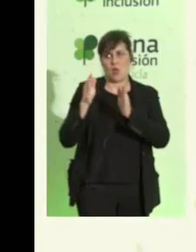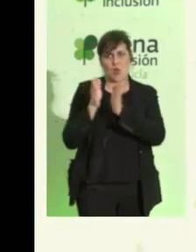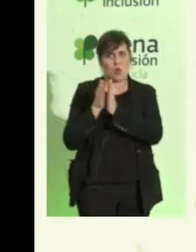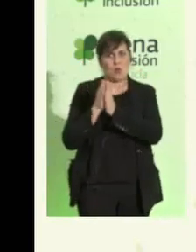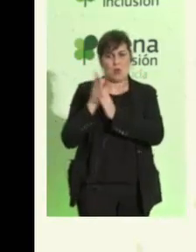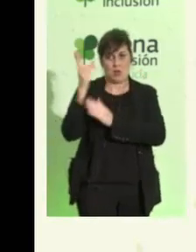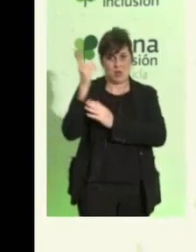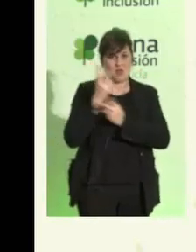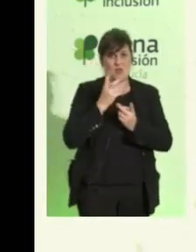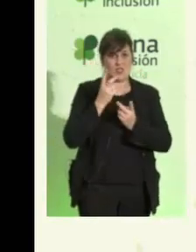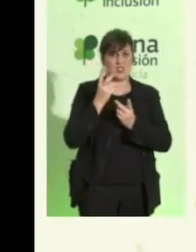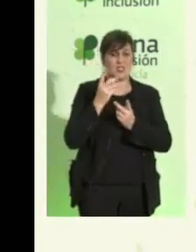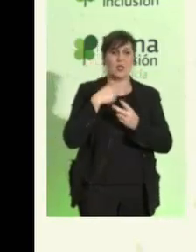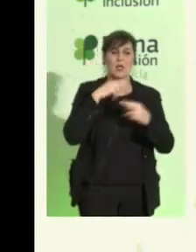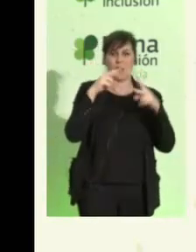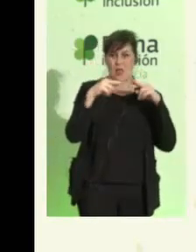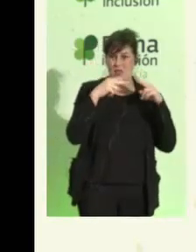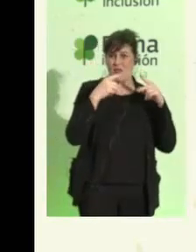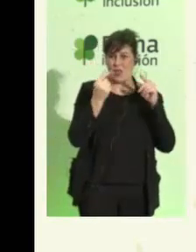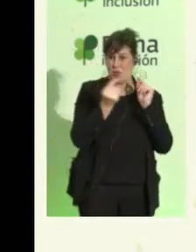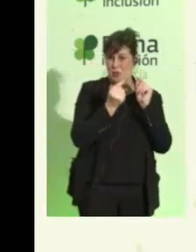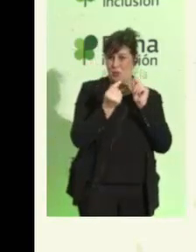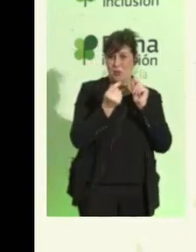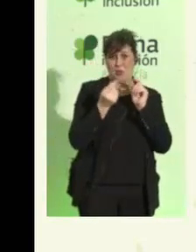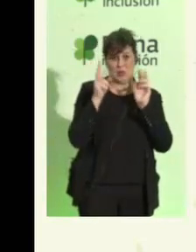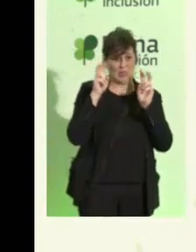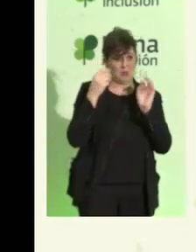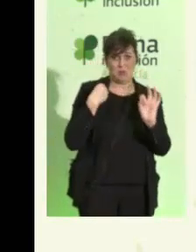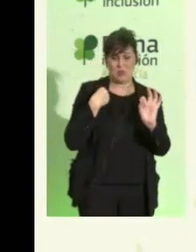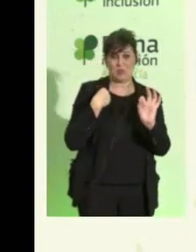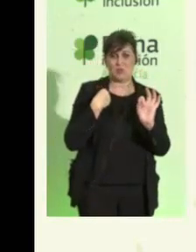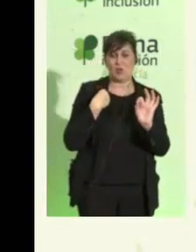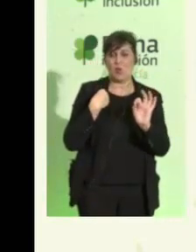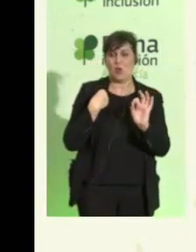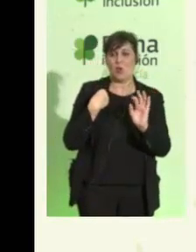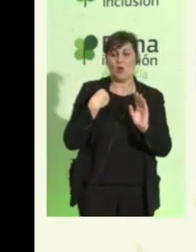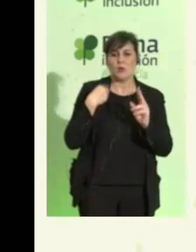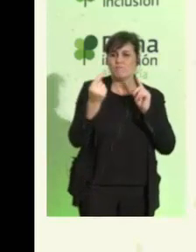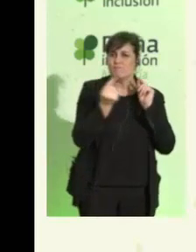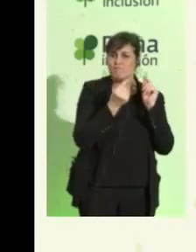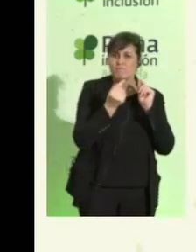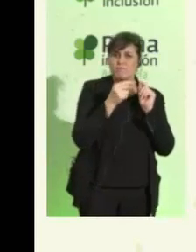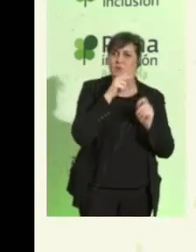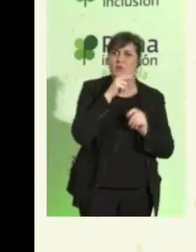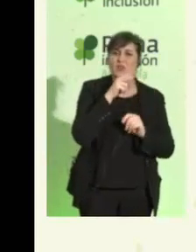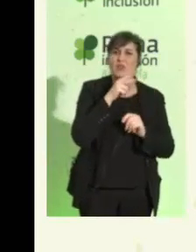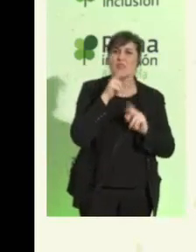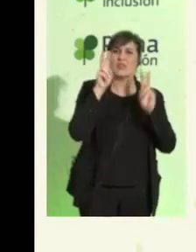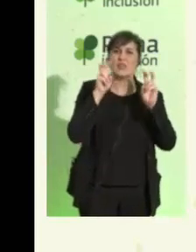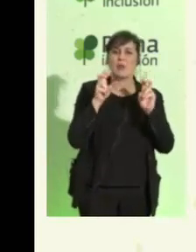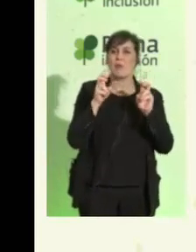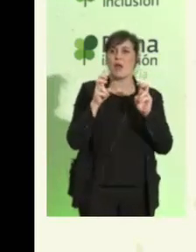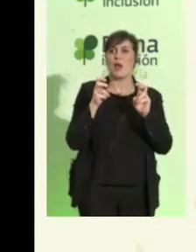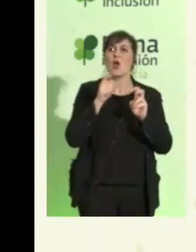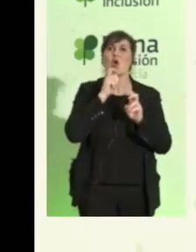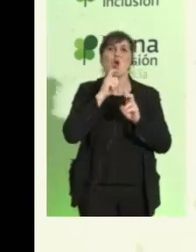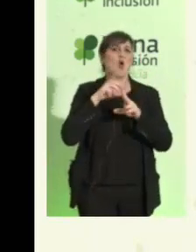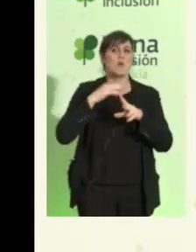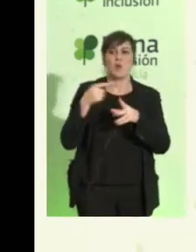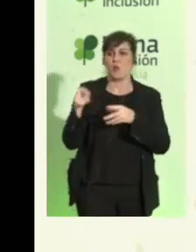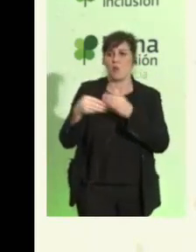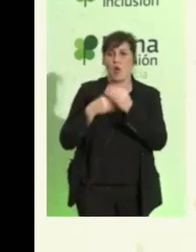Y estuvimos hablando de qué es lo que podemos hacer de una forma diferente que pueda hacer que esto funcione para